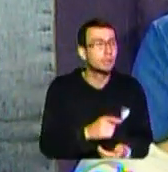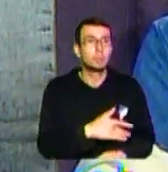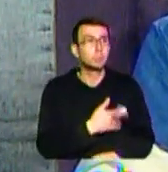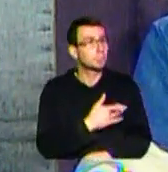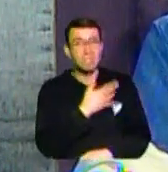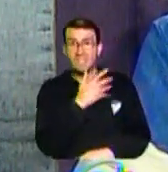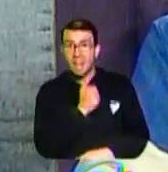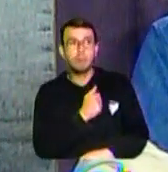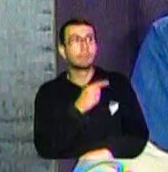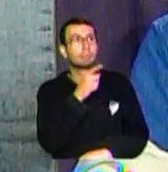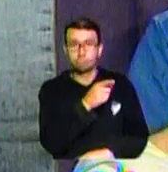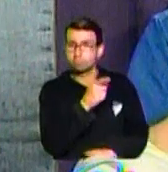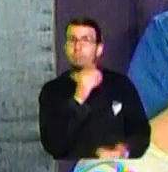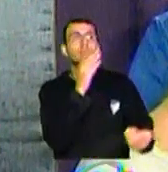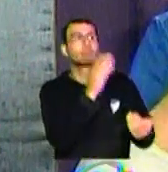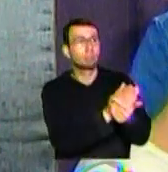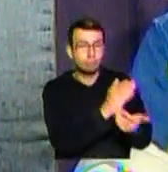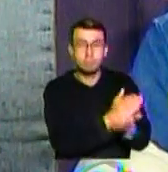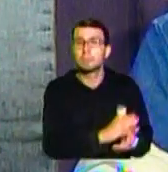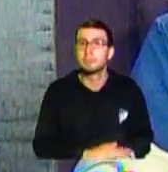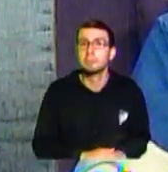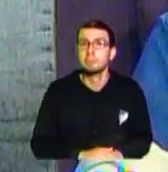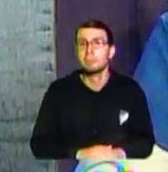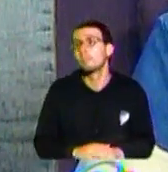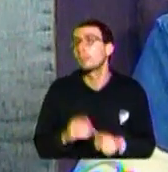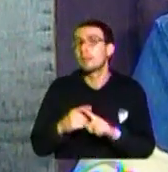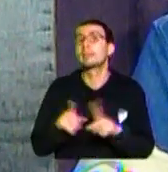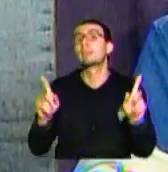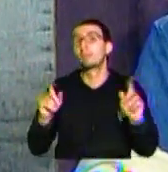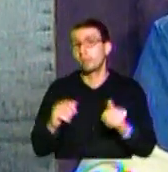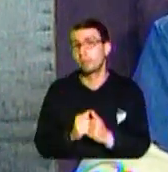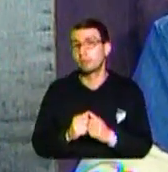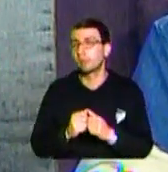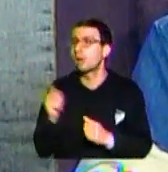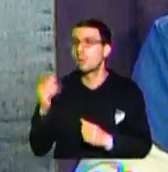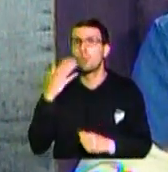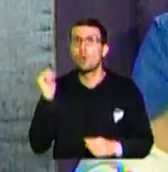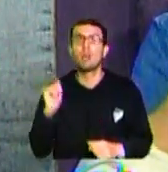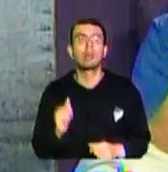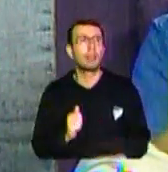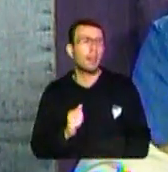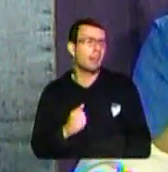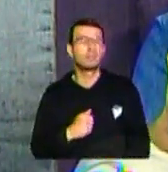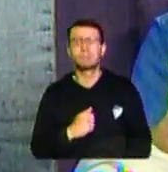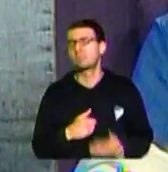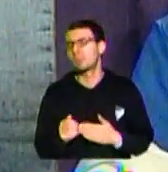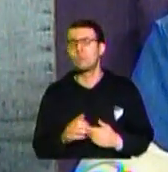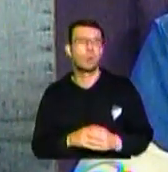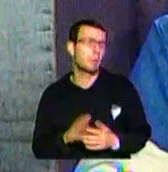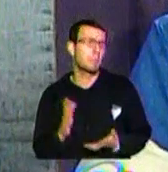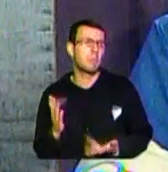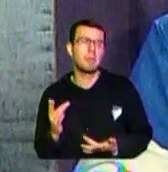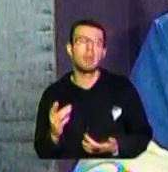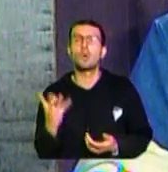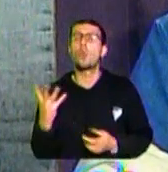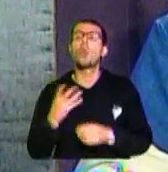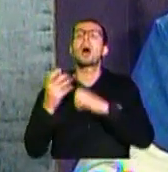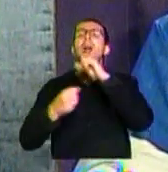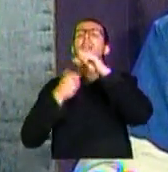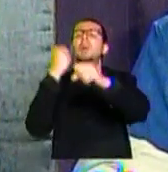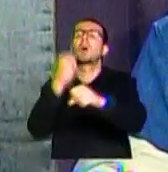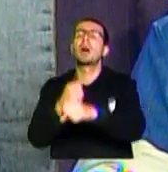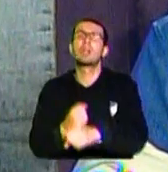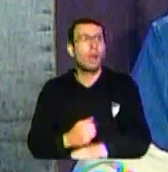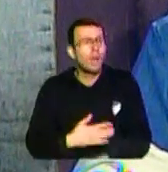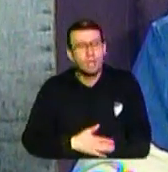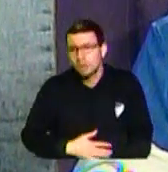caso totalmente subclínico. Estuviéramos contando otra historia si hubieran pasado 2, 3, 4 años y ya